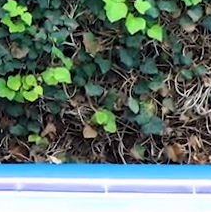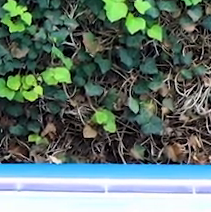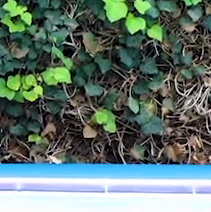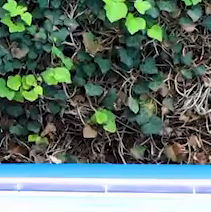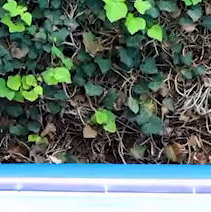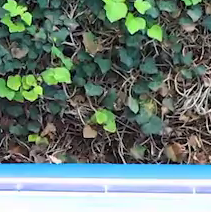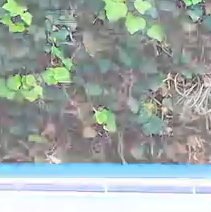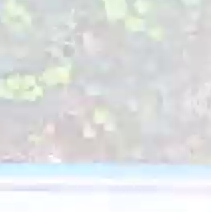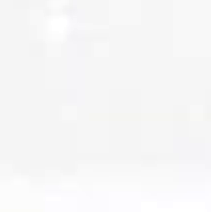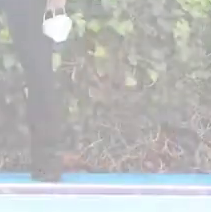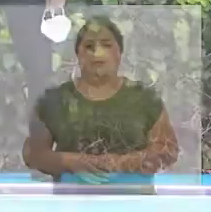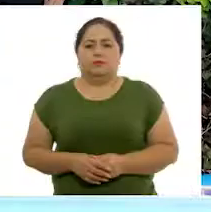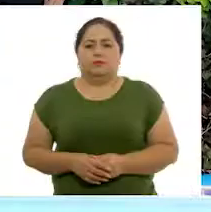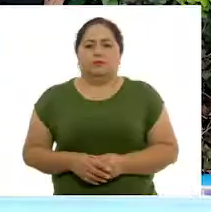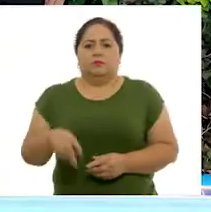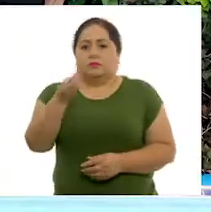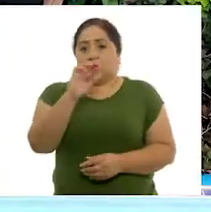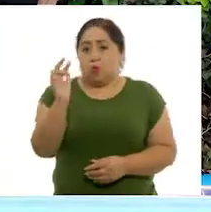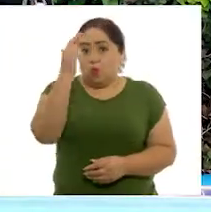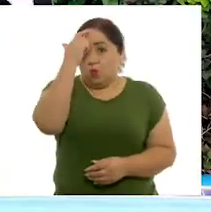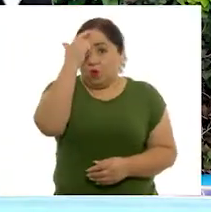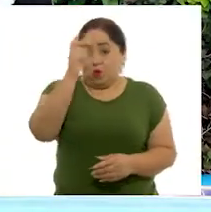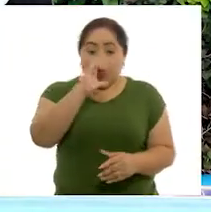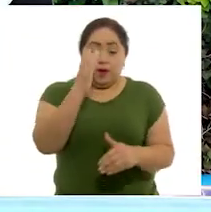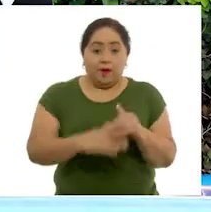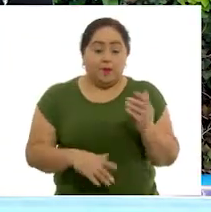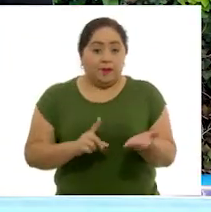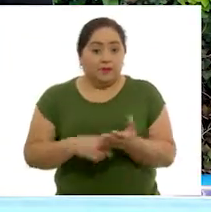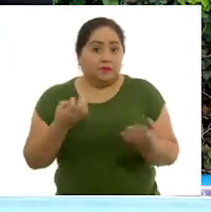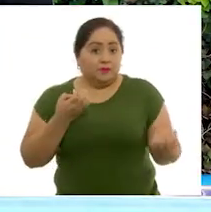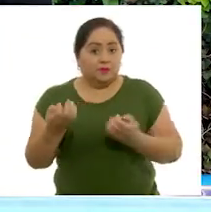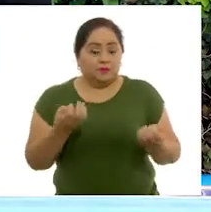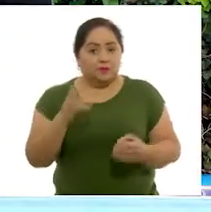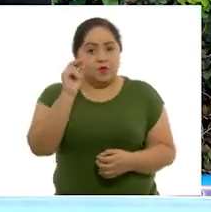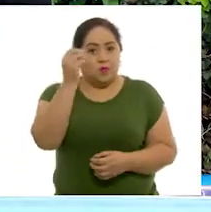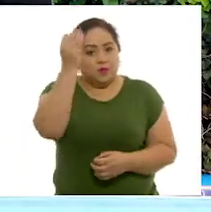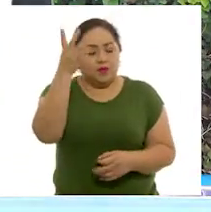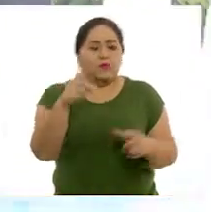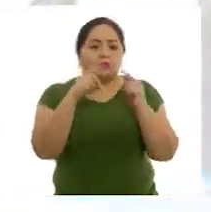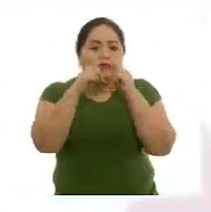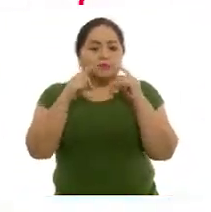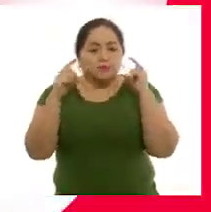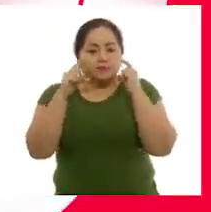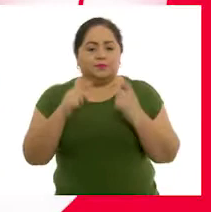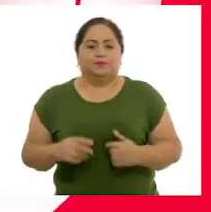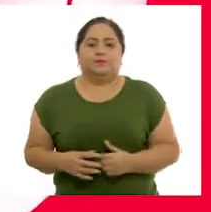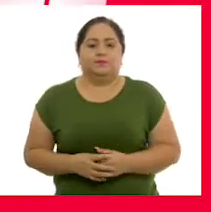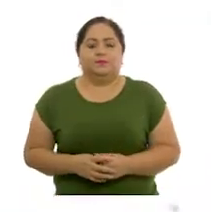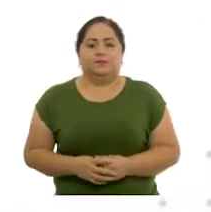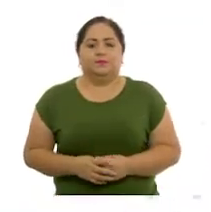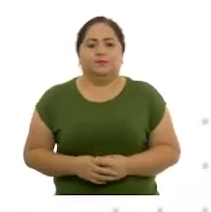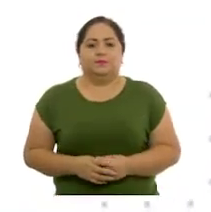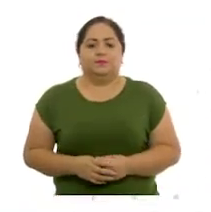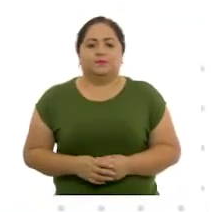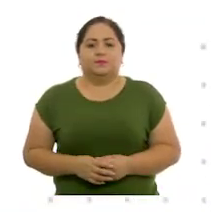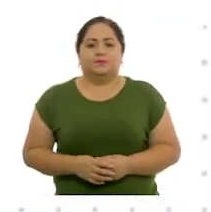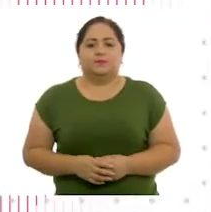el torso. Recuerda, al terminar la activación, no olvides la protección.